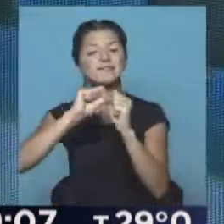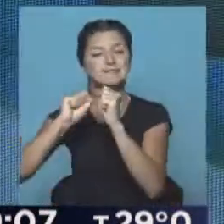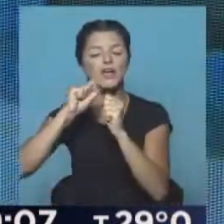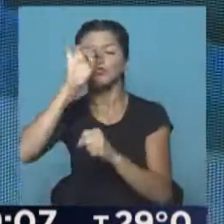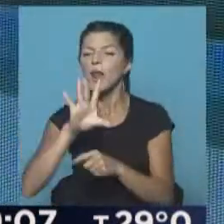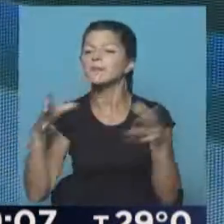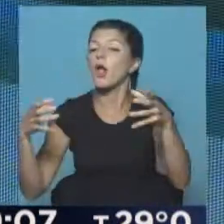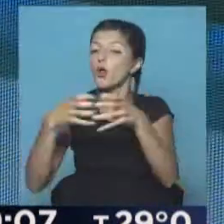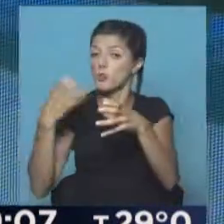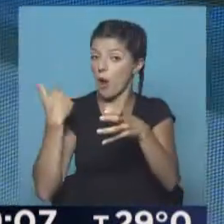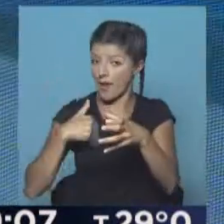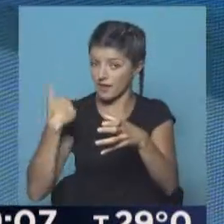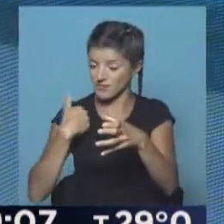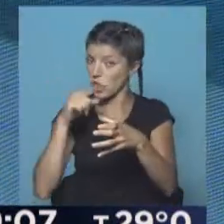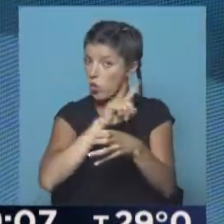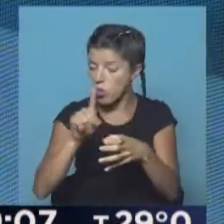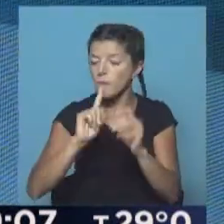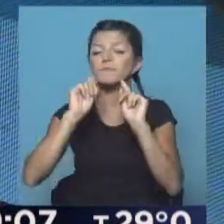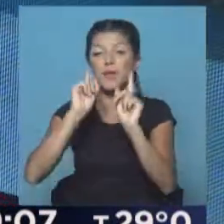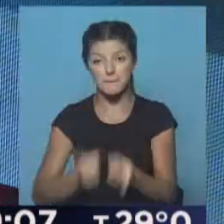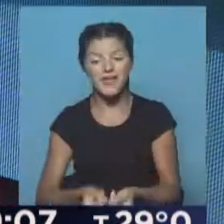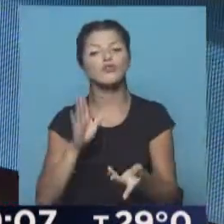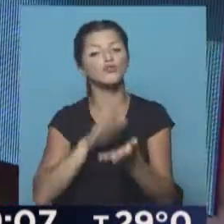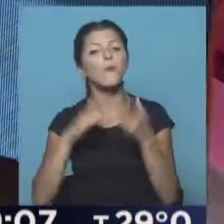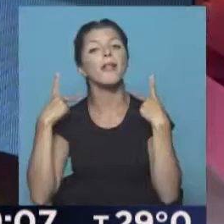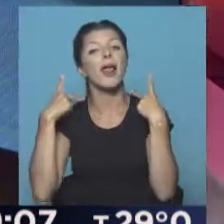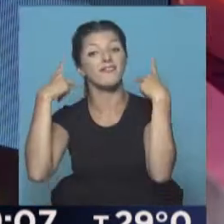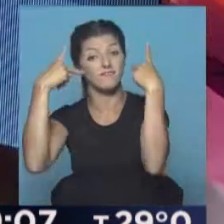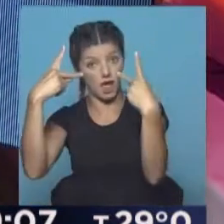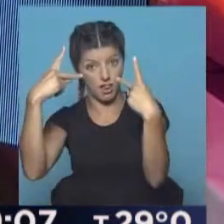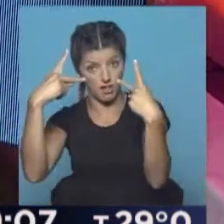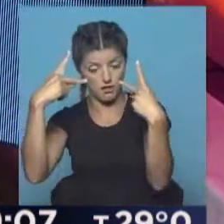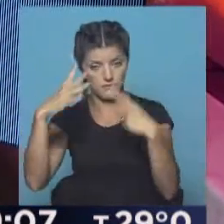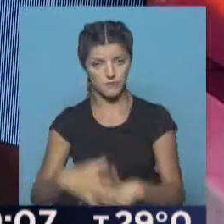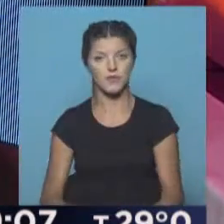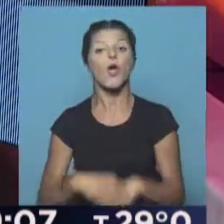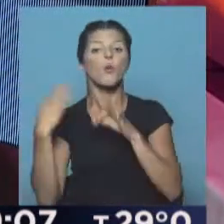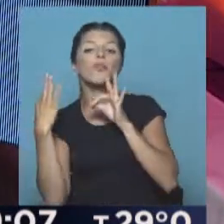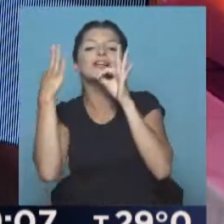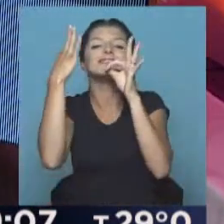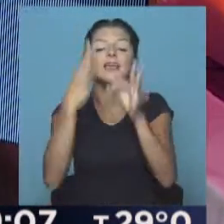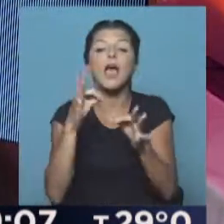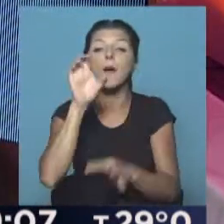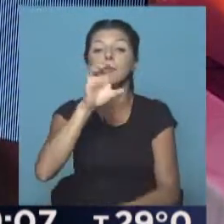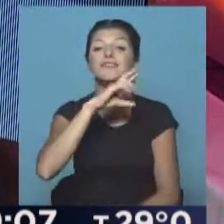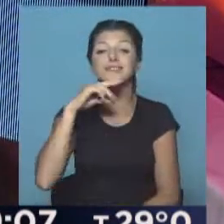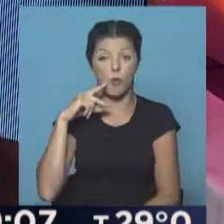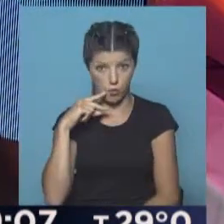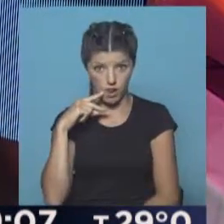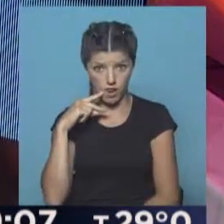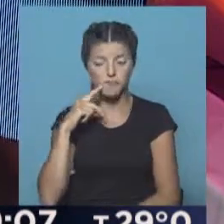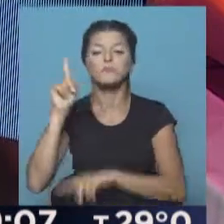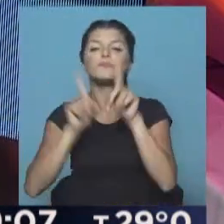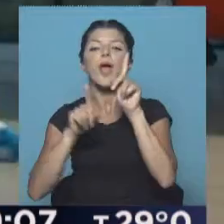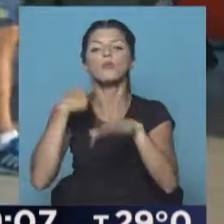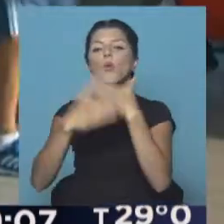seleccionado argentino, también acompañó el viaje del conjunto nacional llegando a San Juan al punto tal que algunos jugadores,